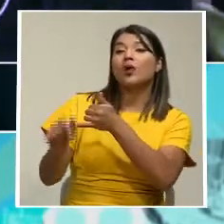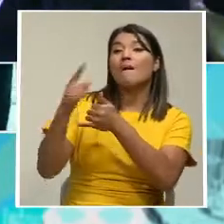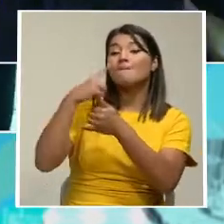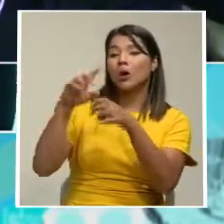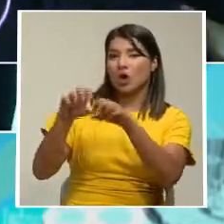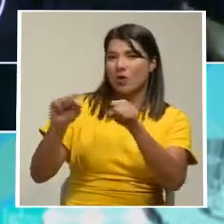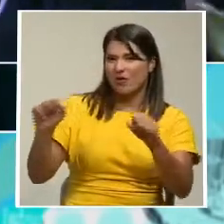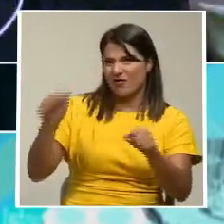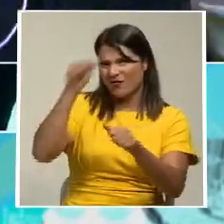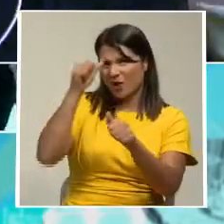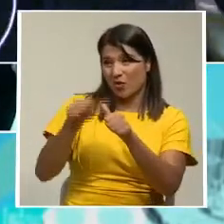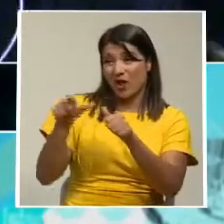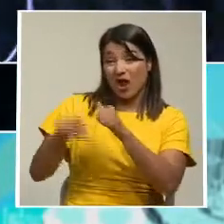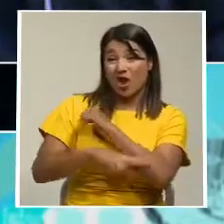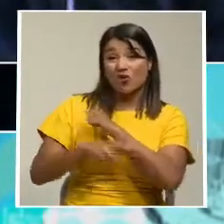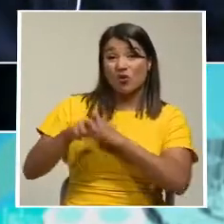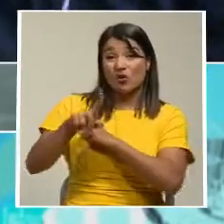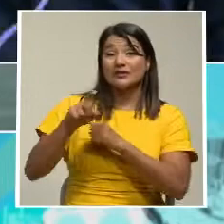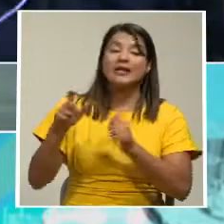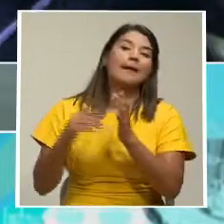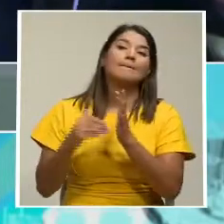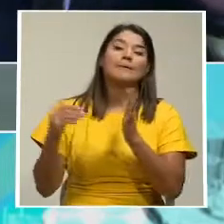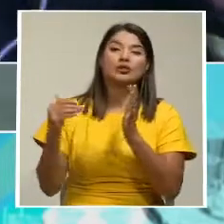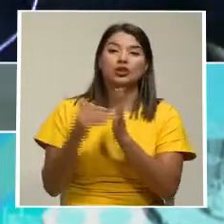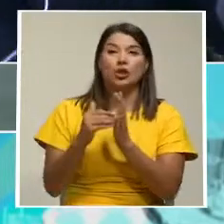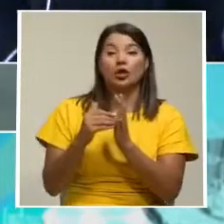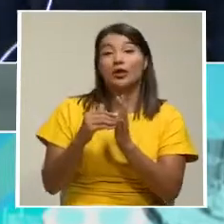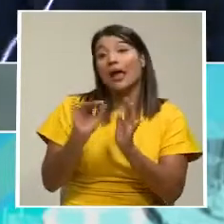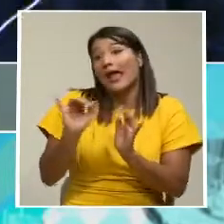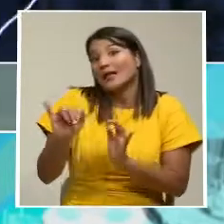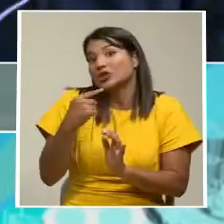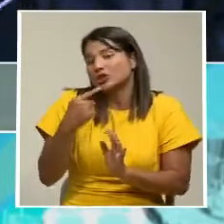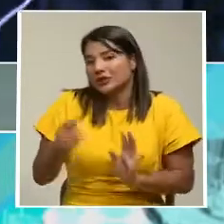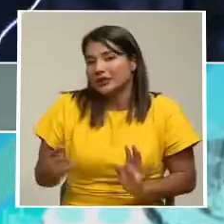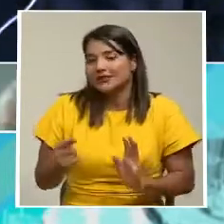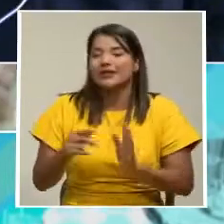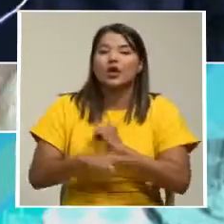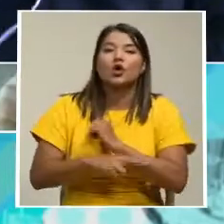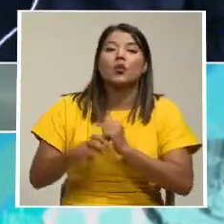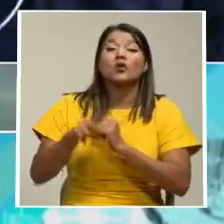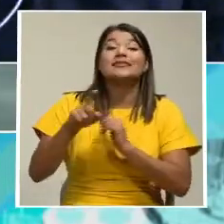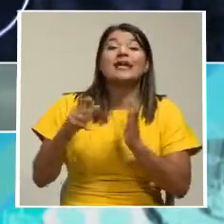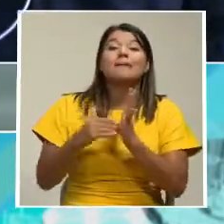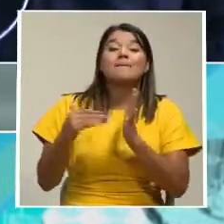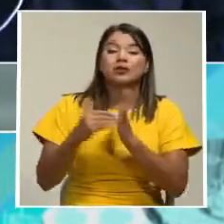recordemos que se robó más de 100 millones o al menos eso se dijo en su momento, ¿no?, de dólares de